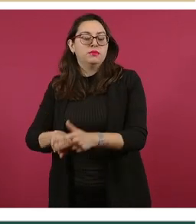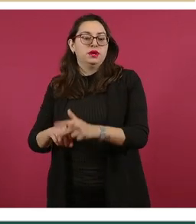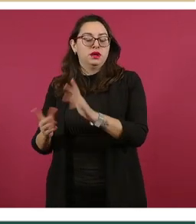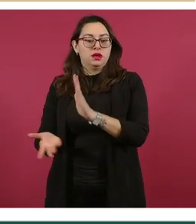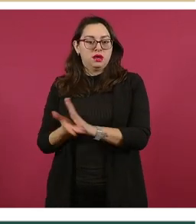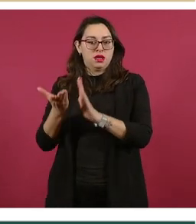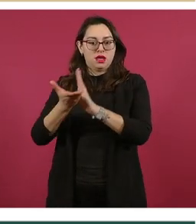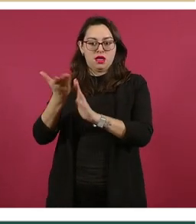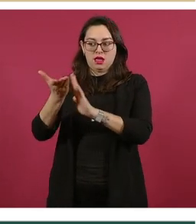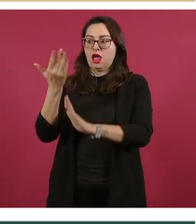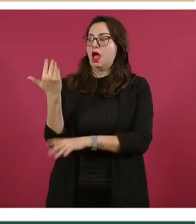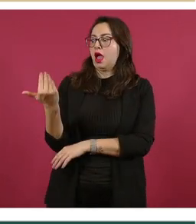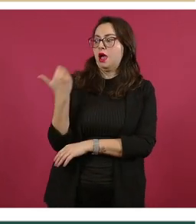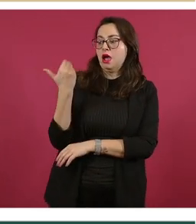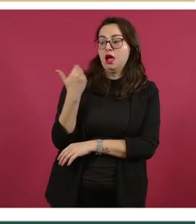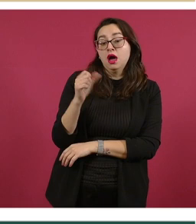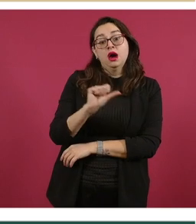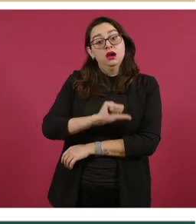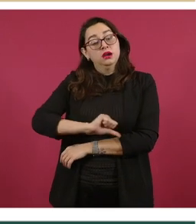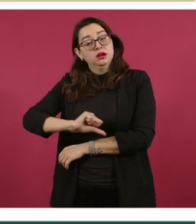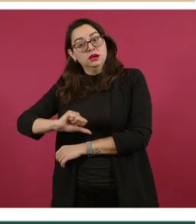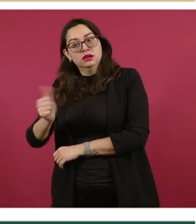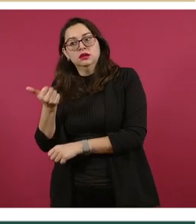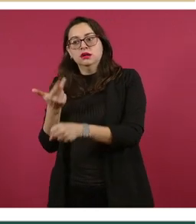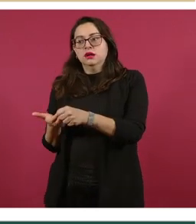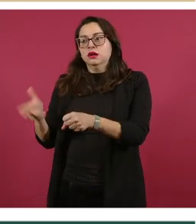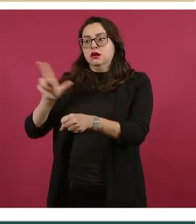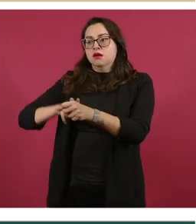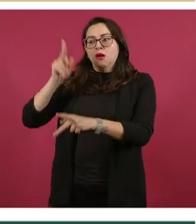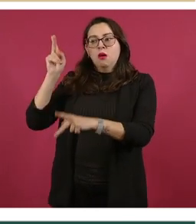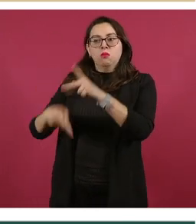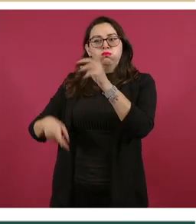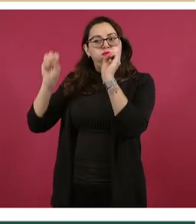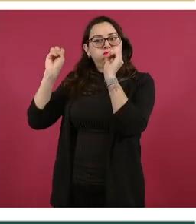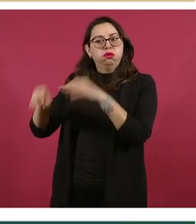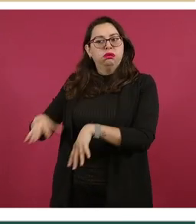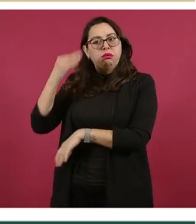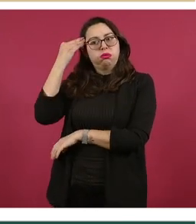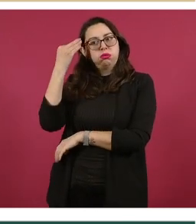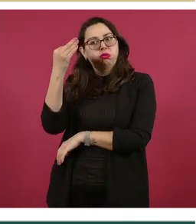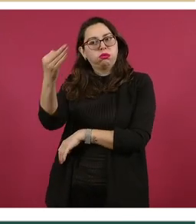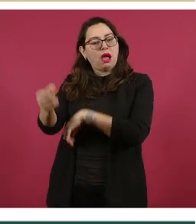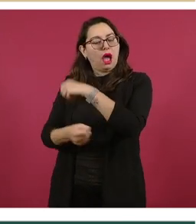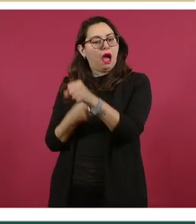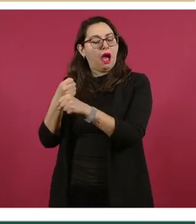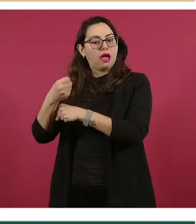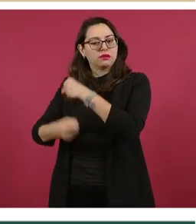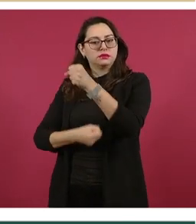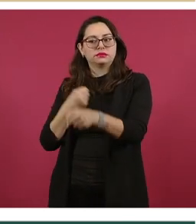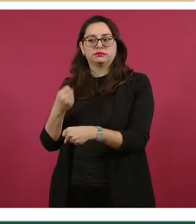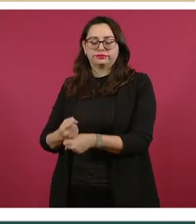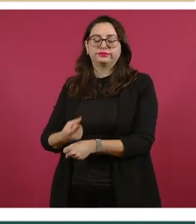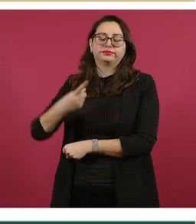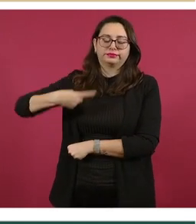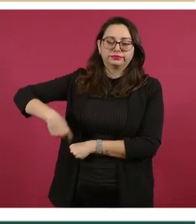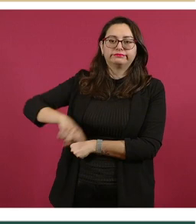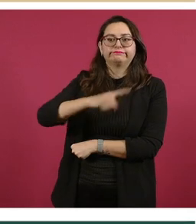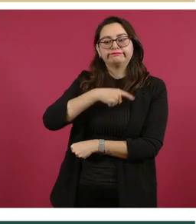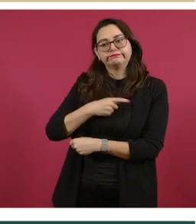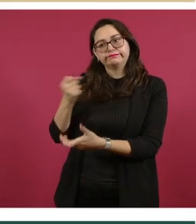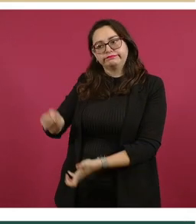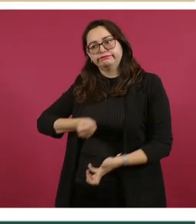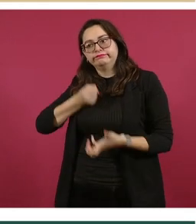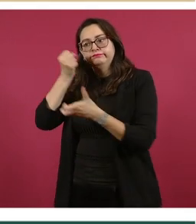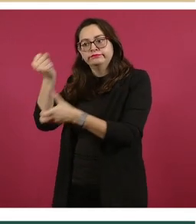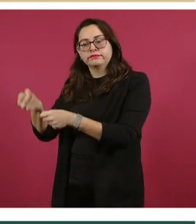administración. Otras fueron rescatadas de las que estaban abandonadas durante muchos años y que necesitaban una inversión